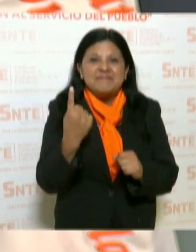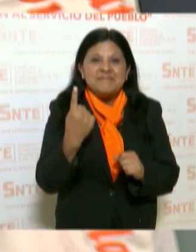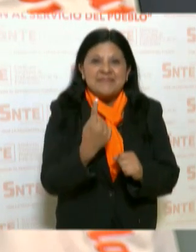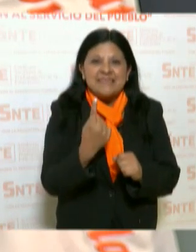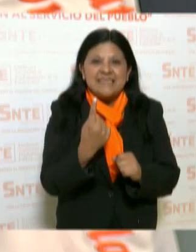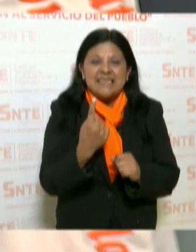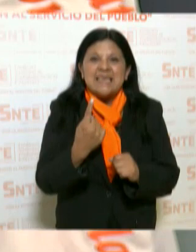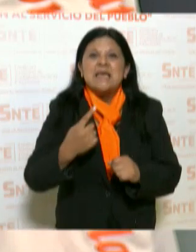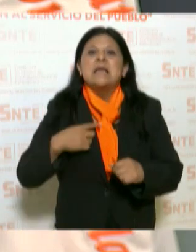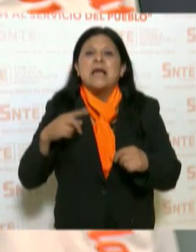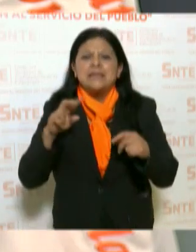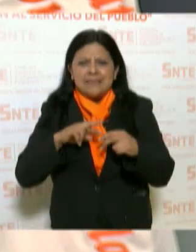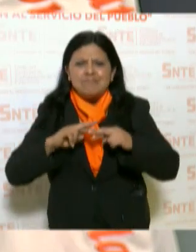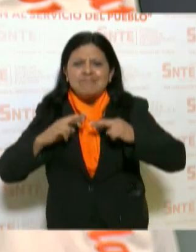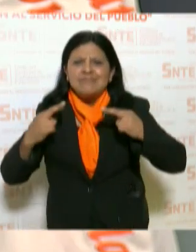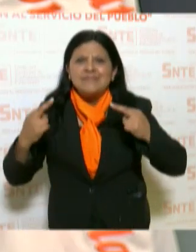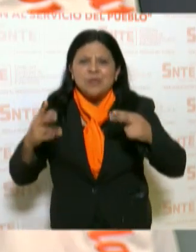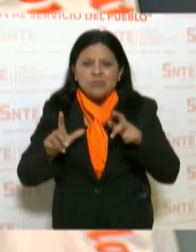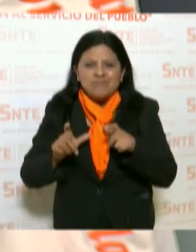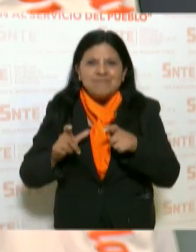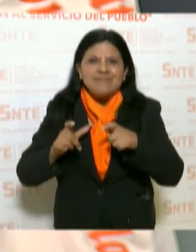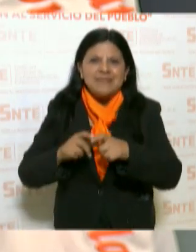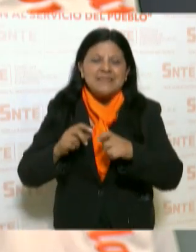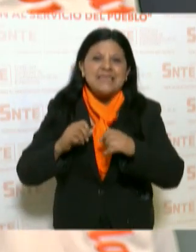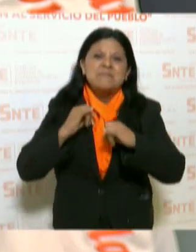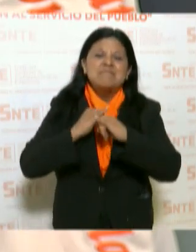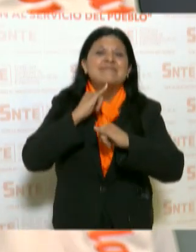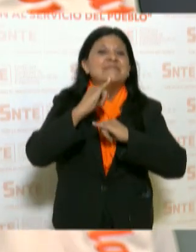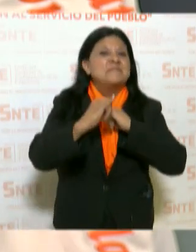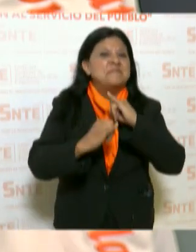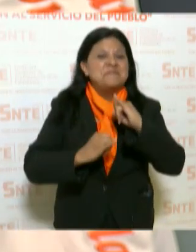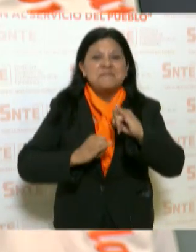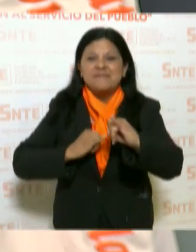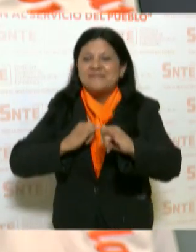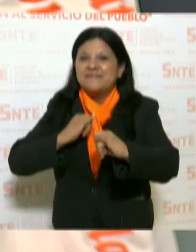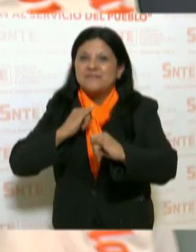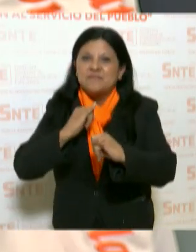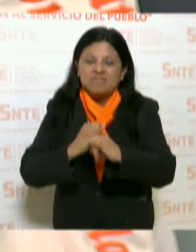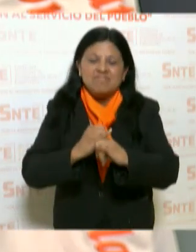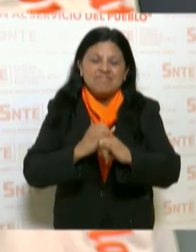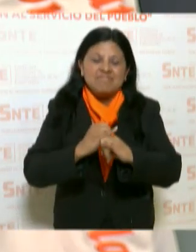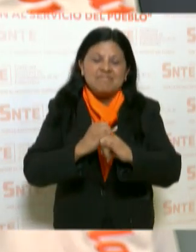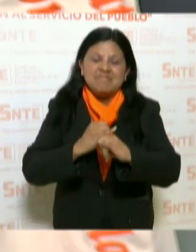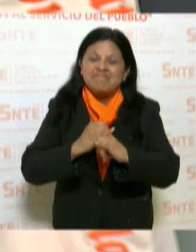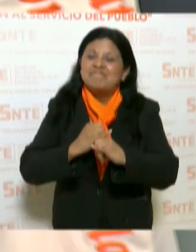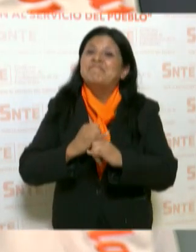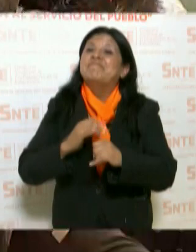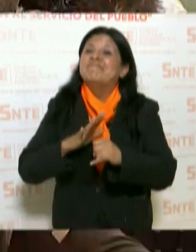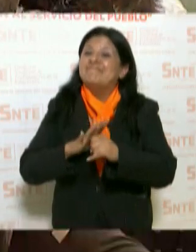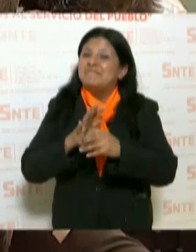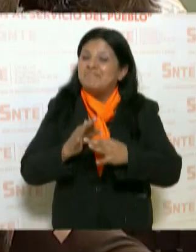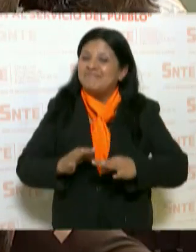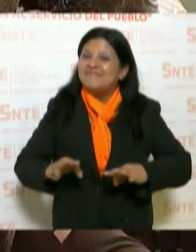que se reúna la Internacional de la Educación.